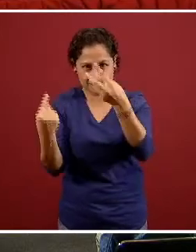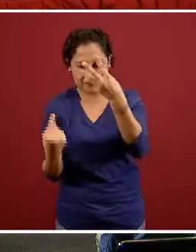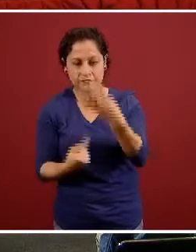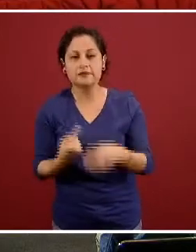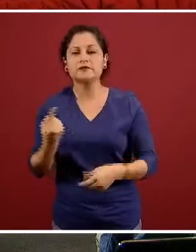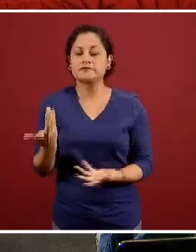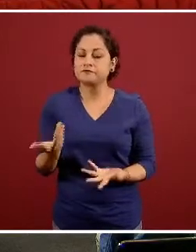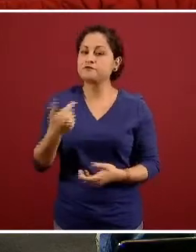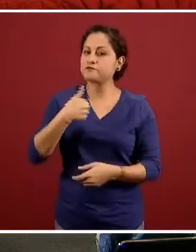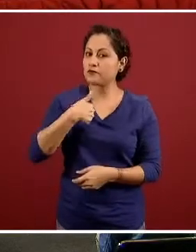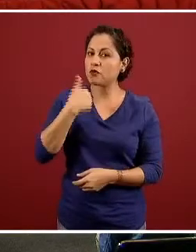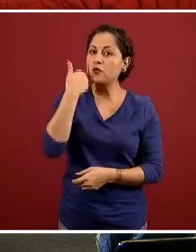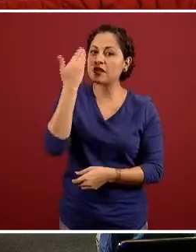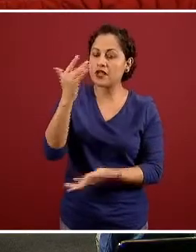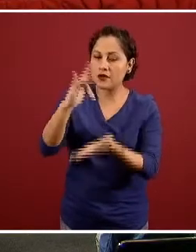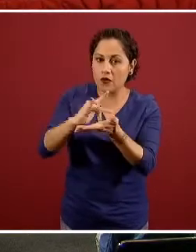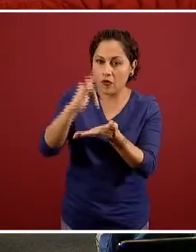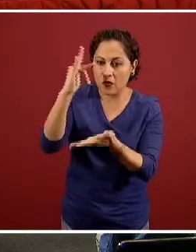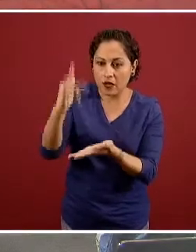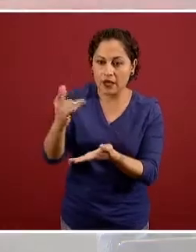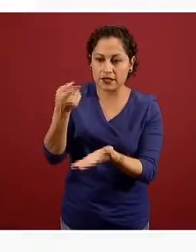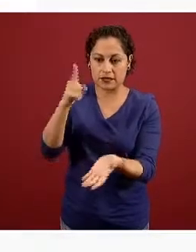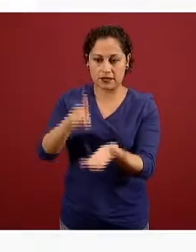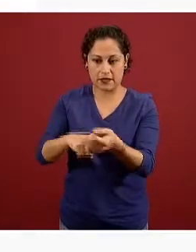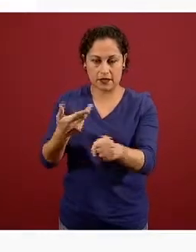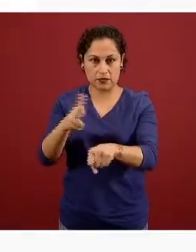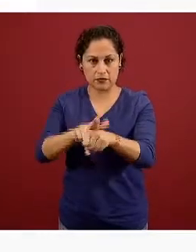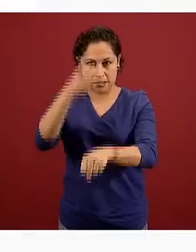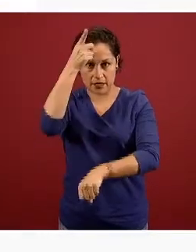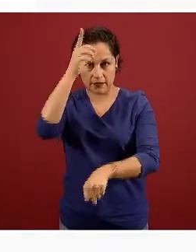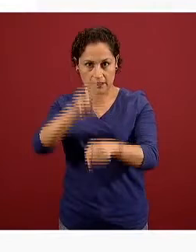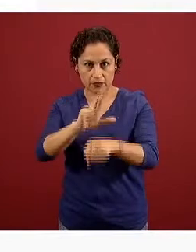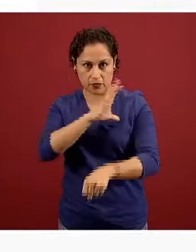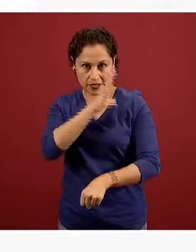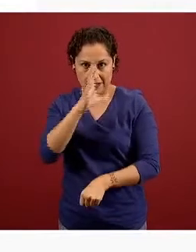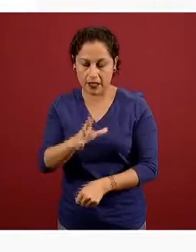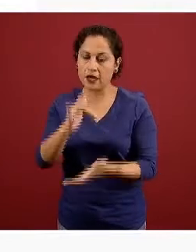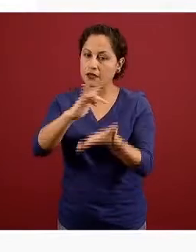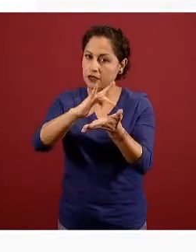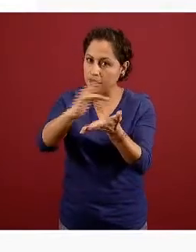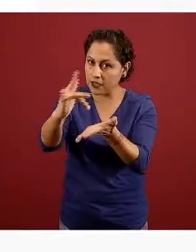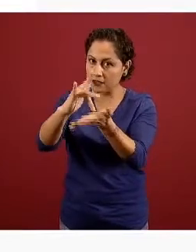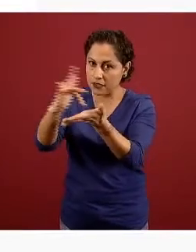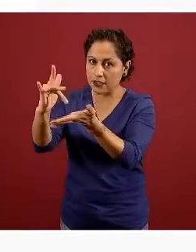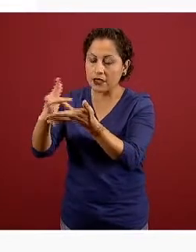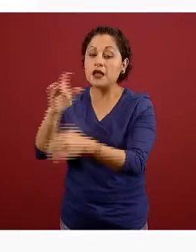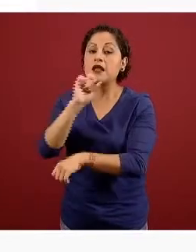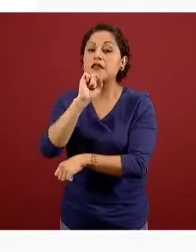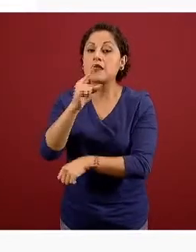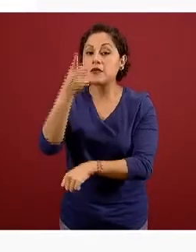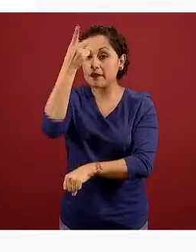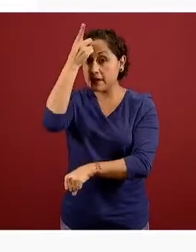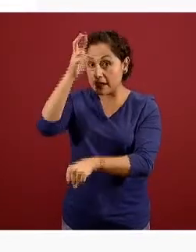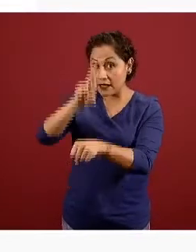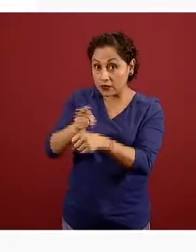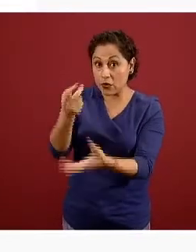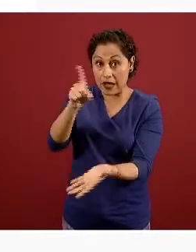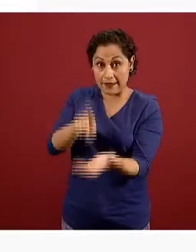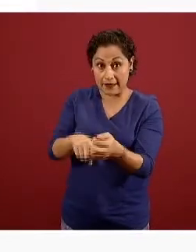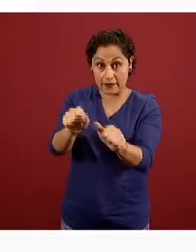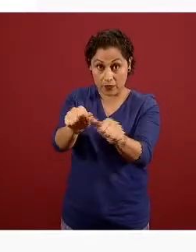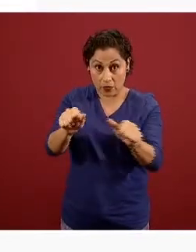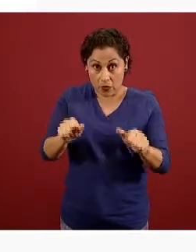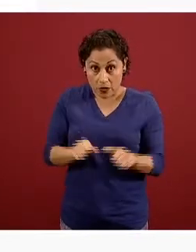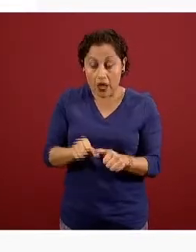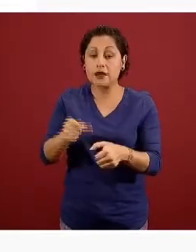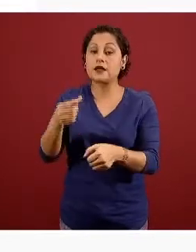los directores generales, y no solamente a los directores generales, sino también a los directores de área, sobre todo los directores